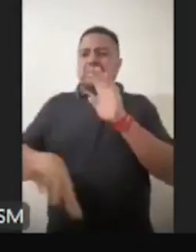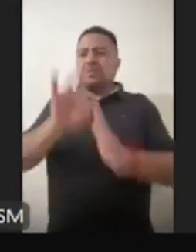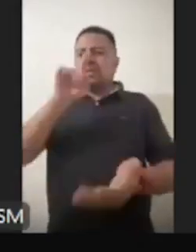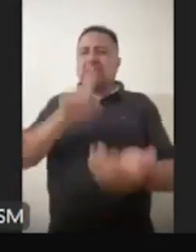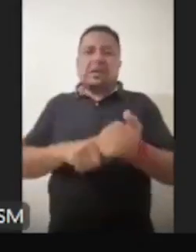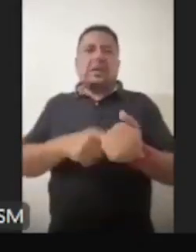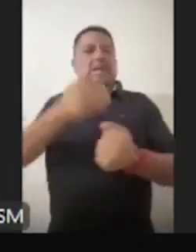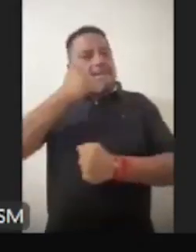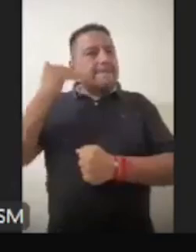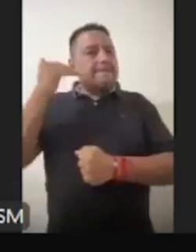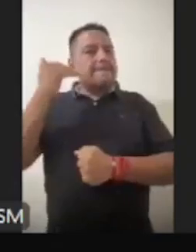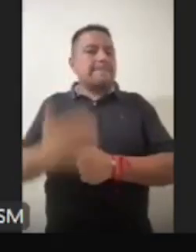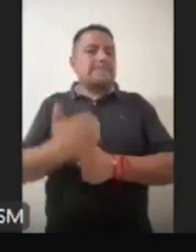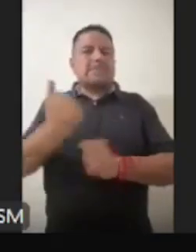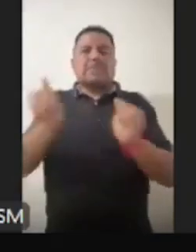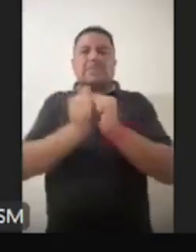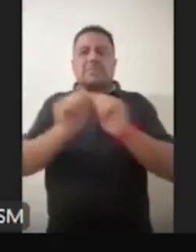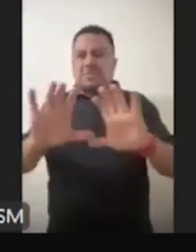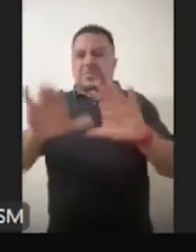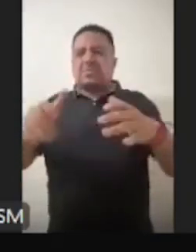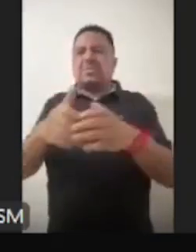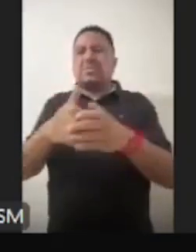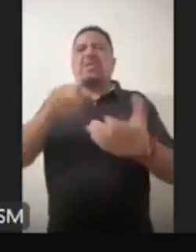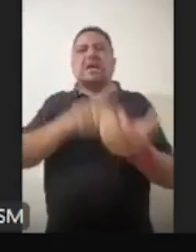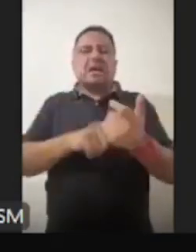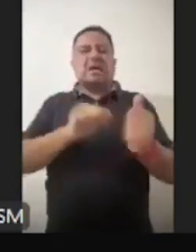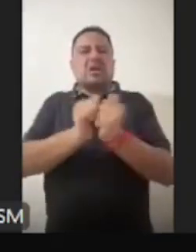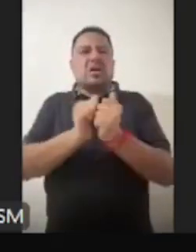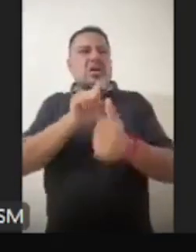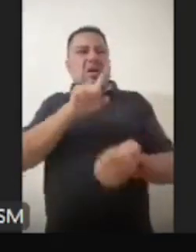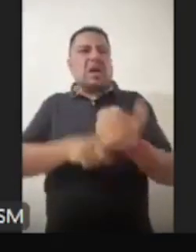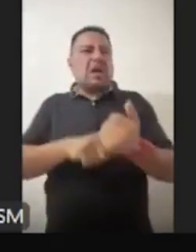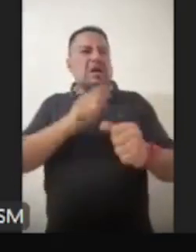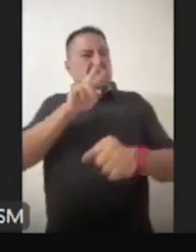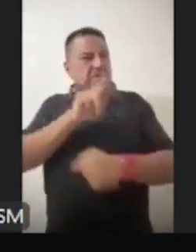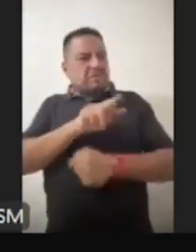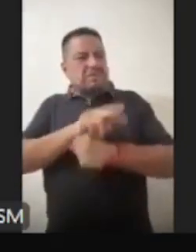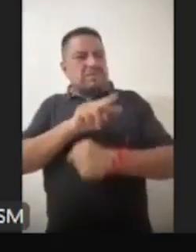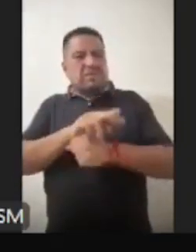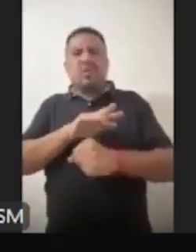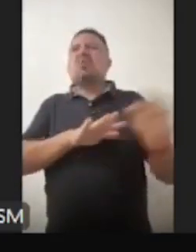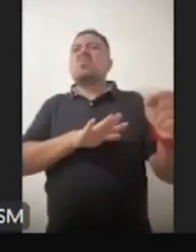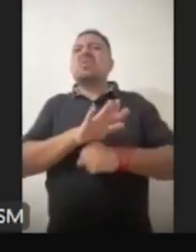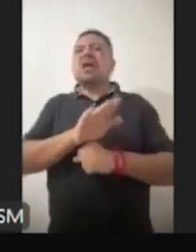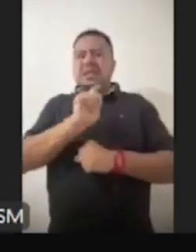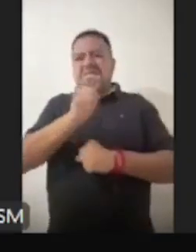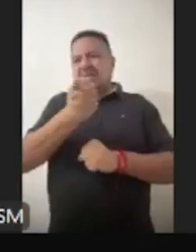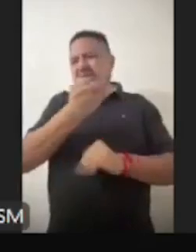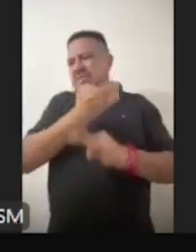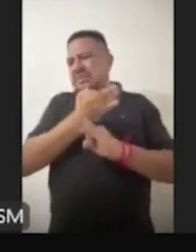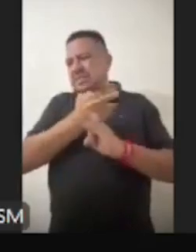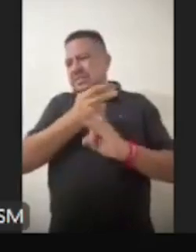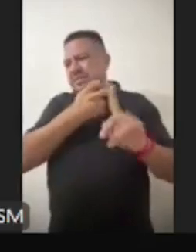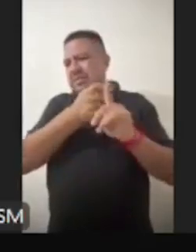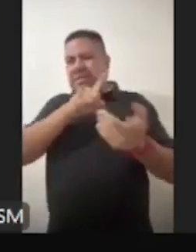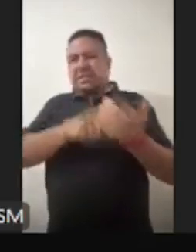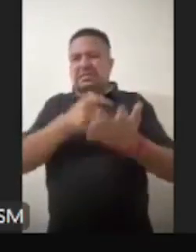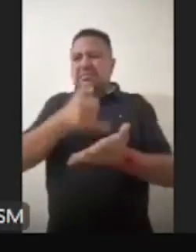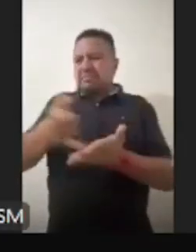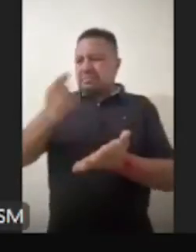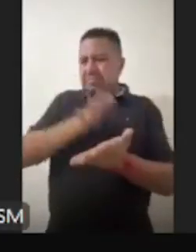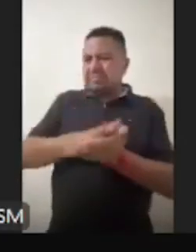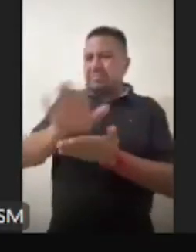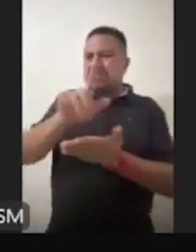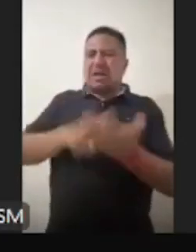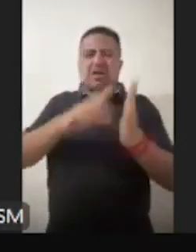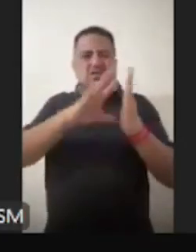su recolección conste en una cadena de custodia, lo cual no acontece en el caso, pues respecto a las impresiones de la pantalla